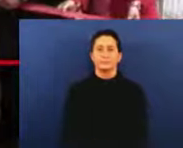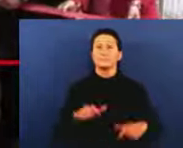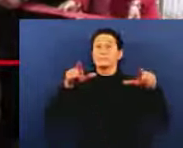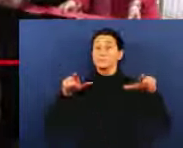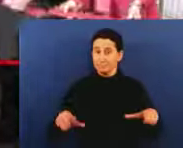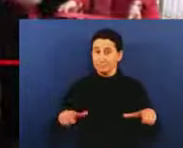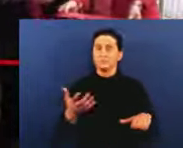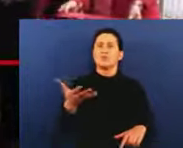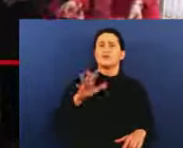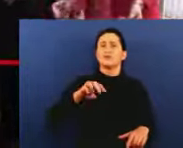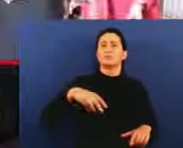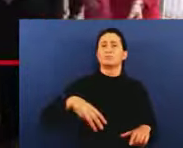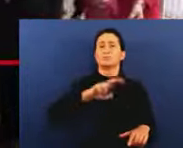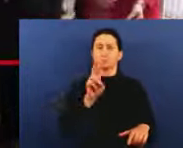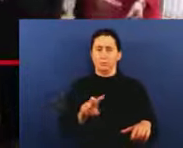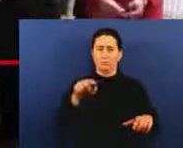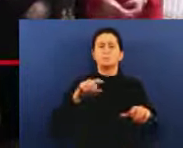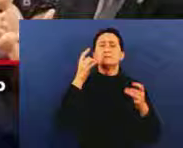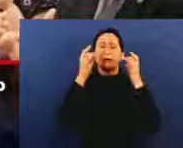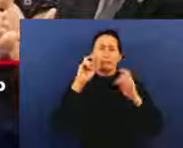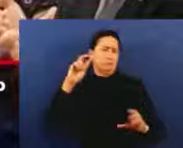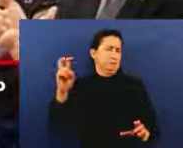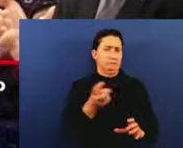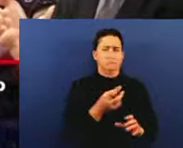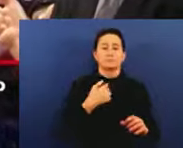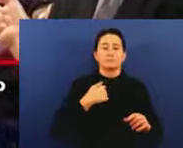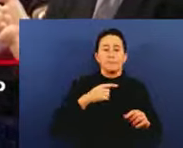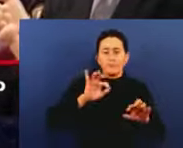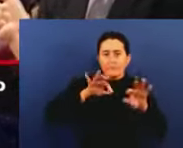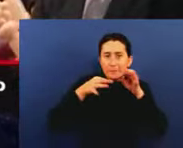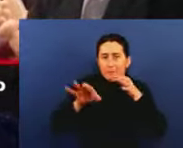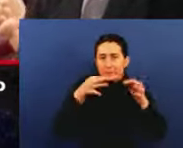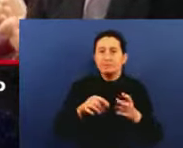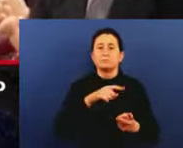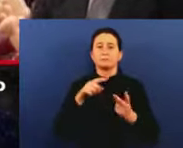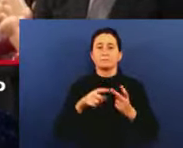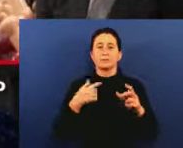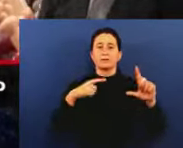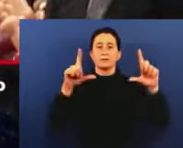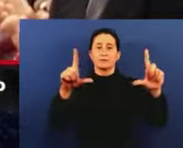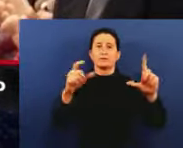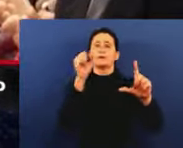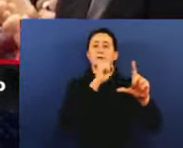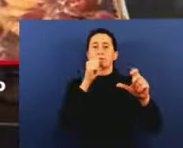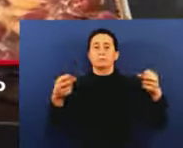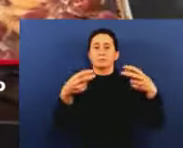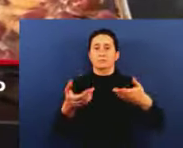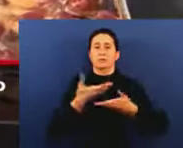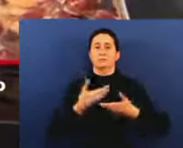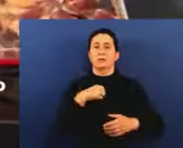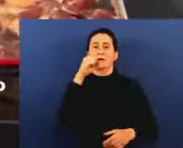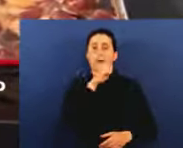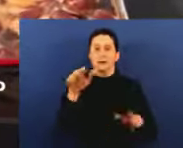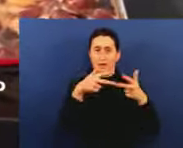muestra que se celebra hasta el domingo en Bec, con un stand de 500 metros cuadrados, en el que se organizarán diversas actividades